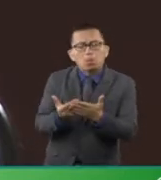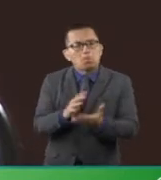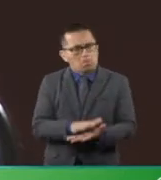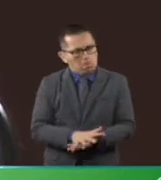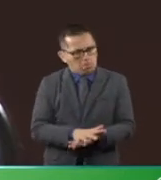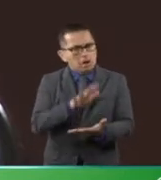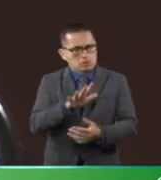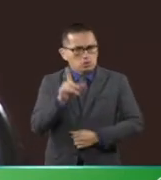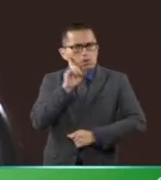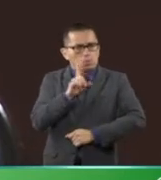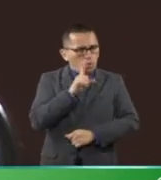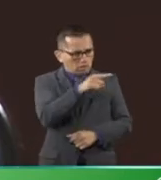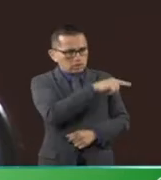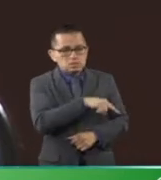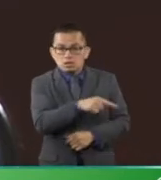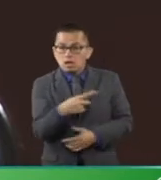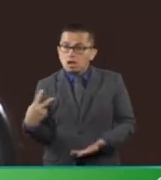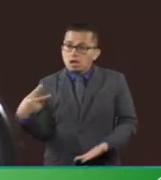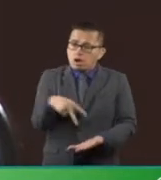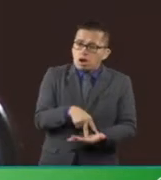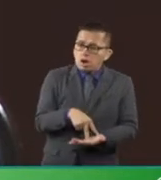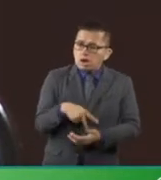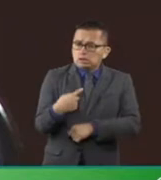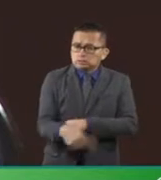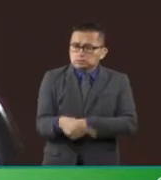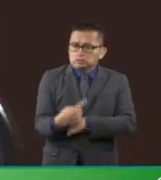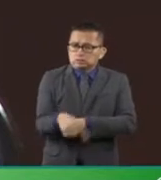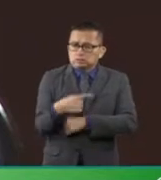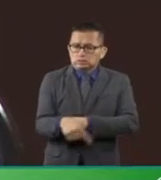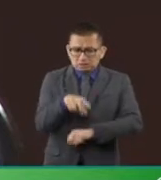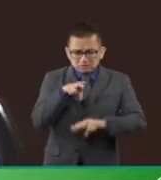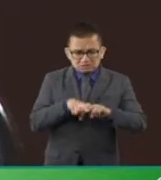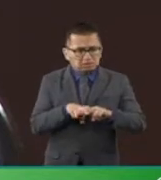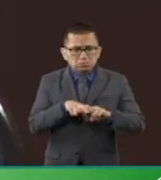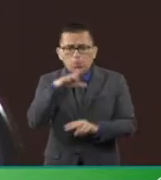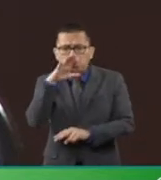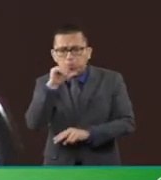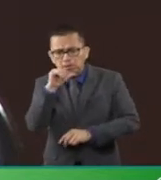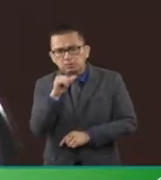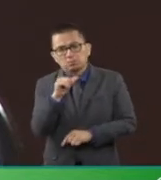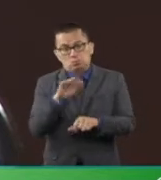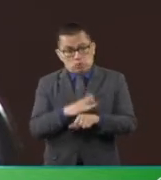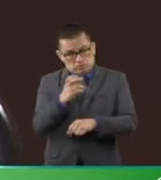sin derecho a sentarse. Cuando presentaron esta iniciativa,